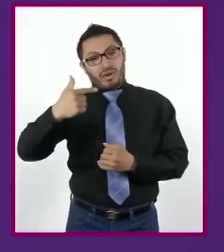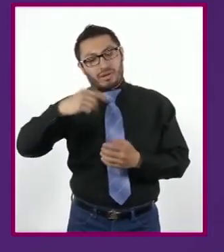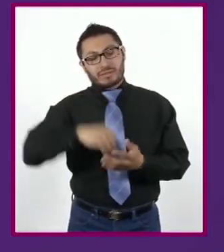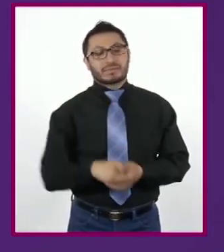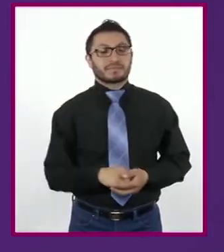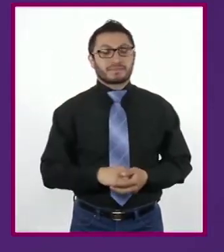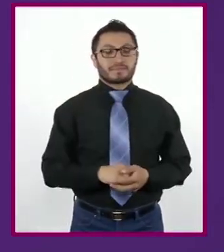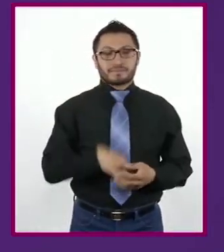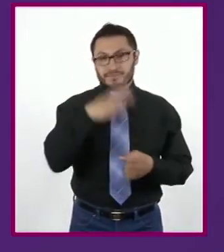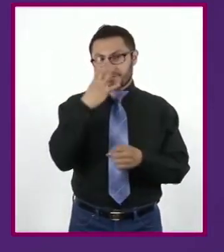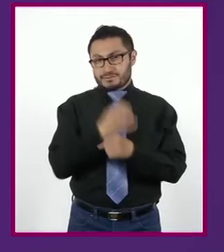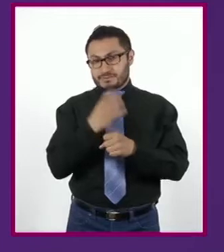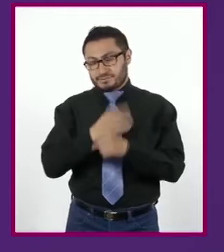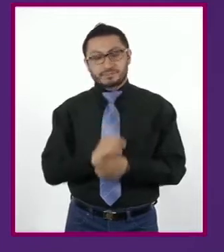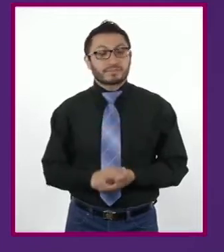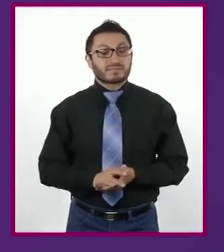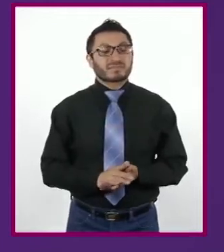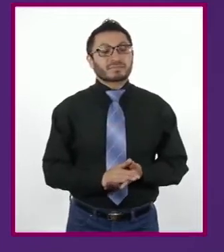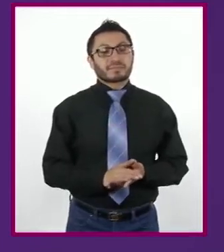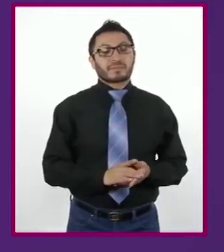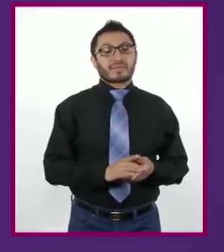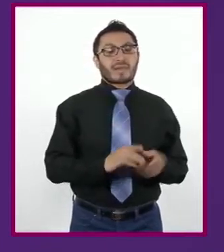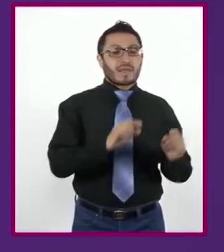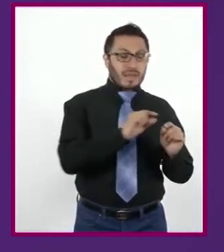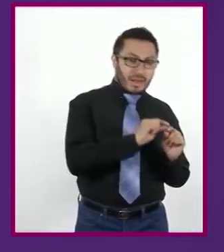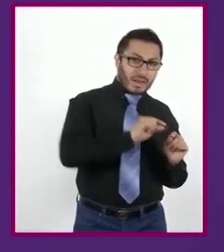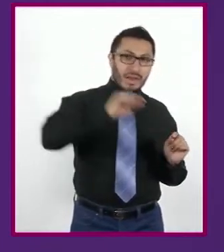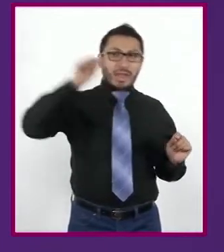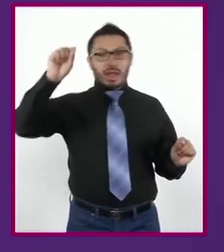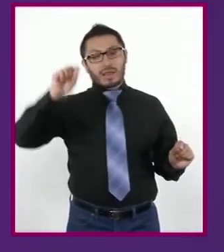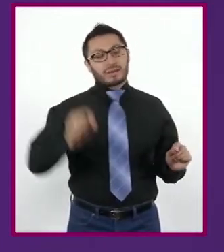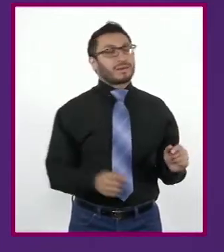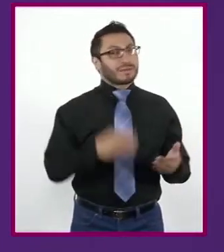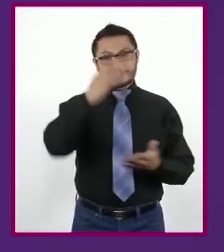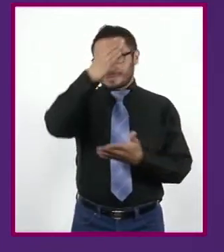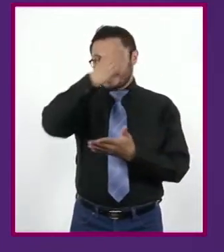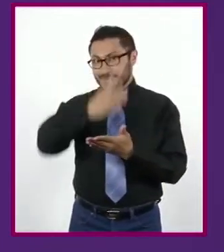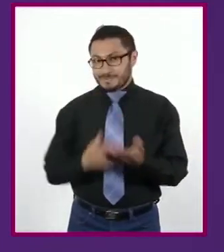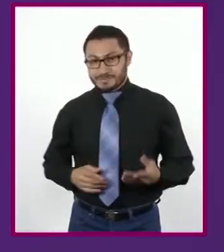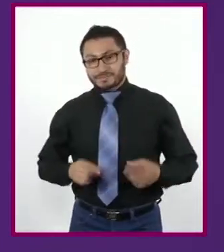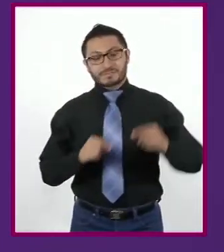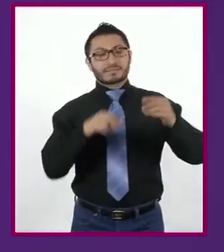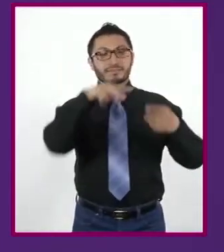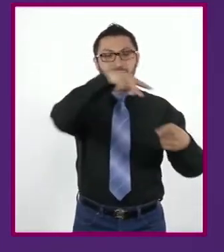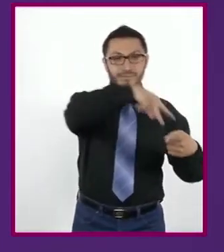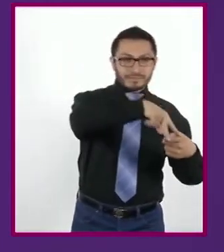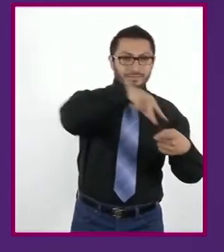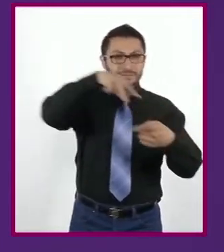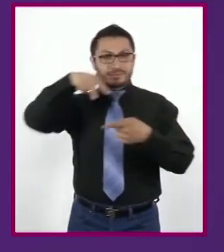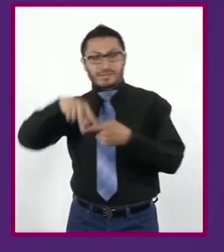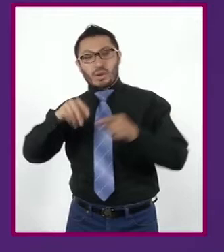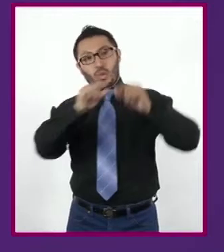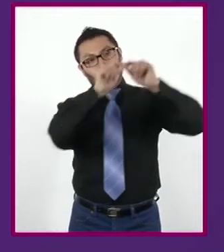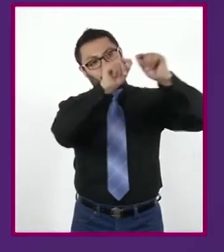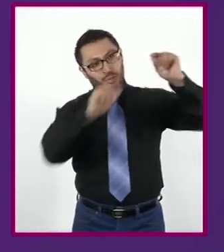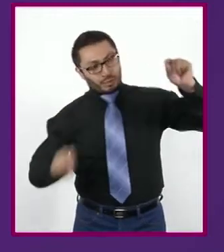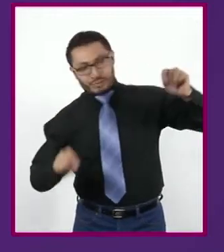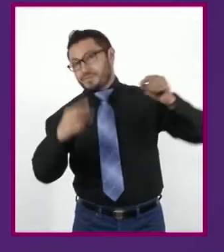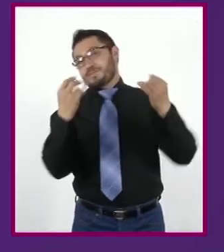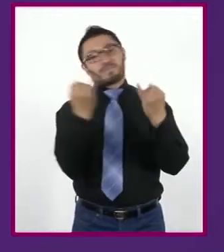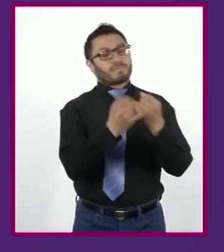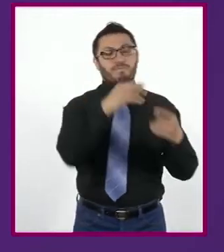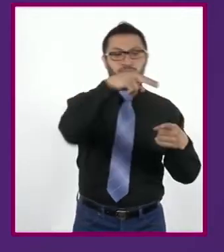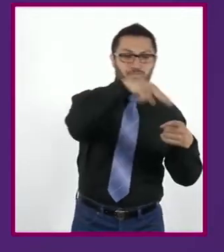Cuarta propiedad. Las dos diagonales dividen el paralelogramo en triángulos congruentes. Es